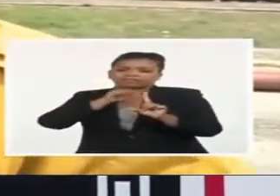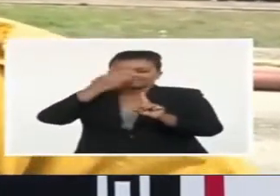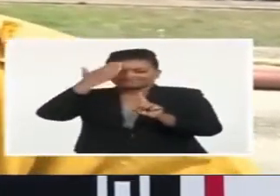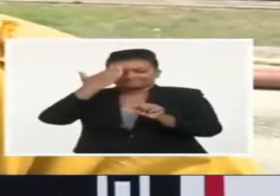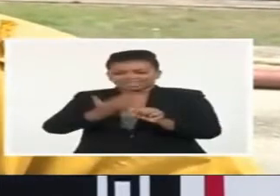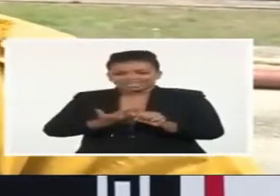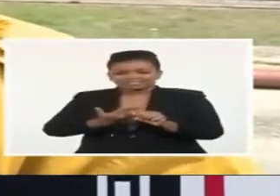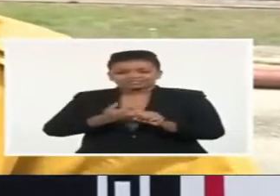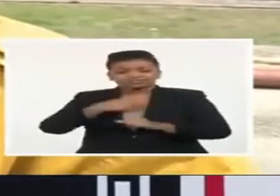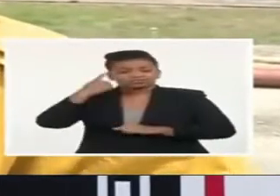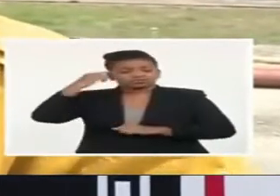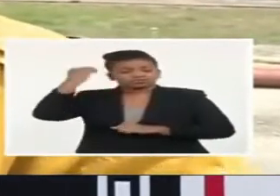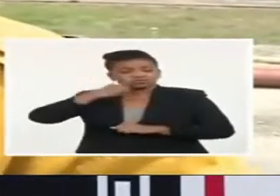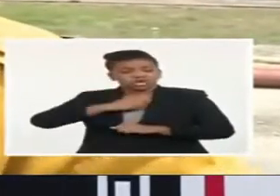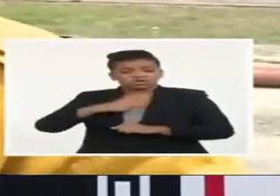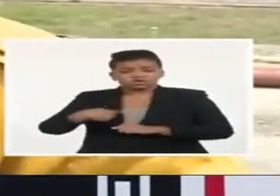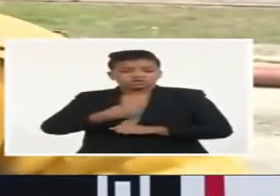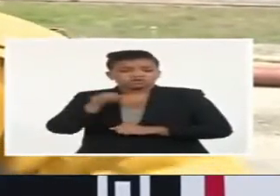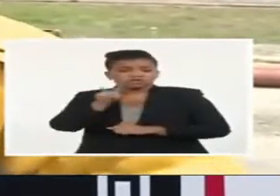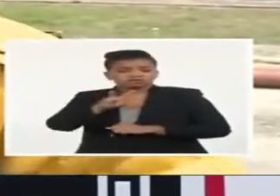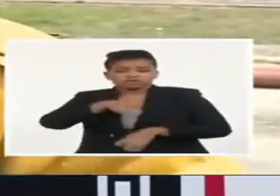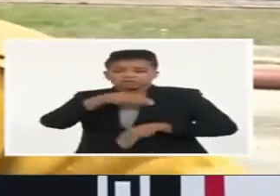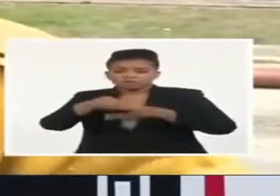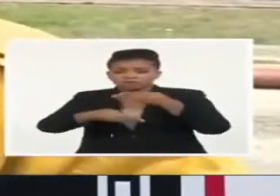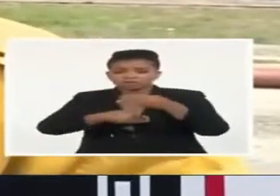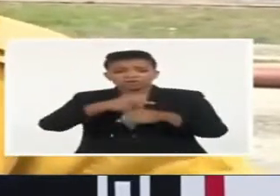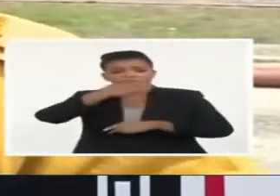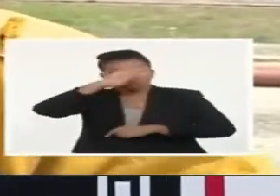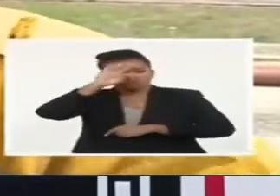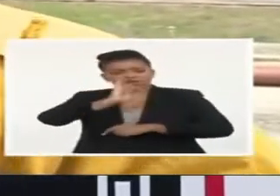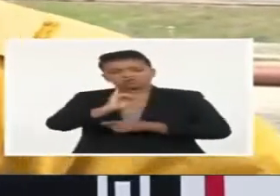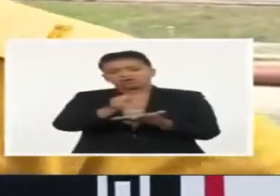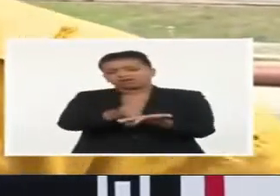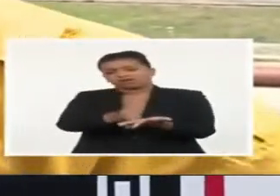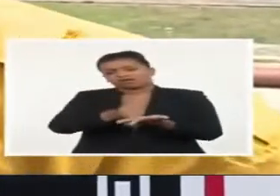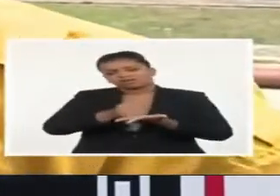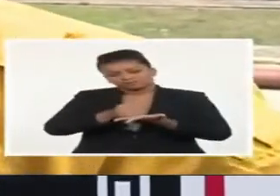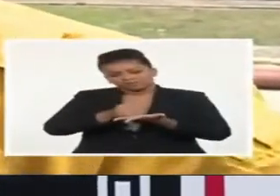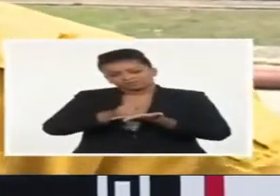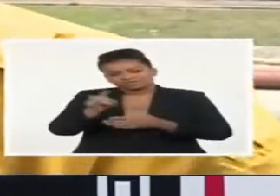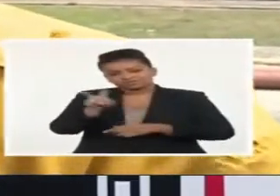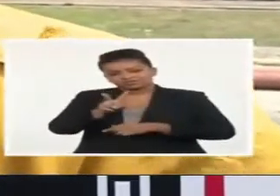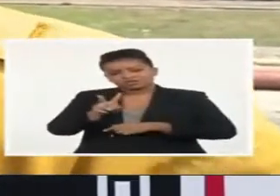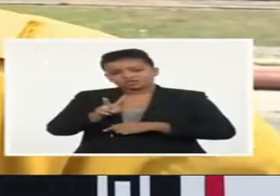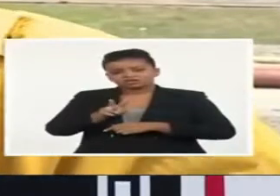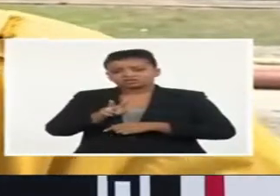Ya verán. Ya verán lo que estoy hablando.